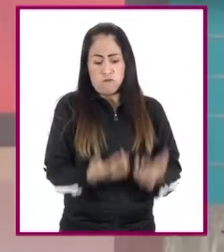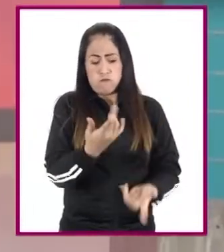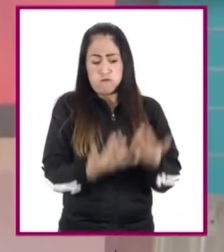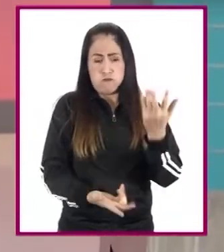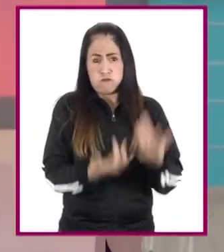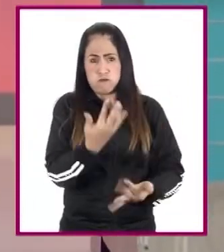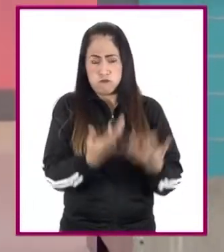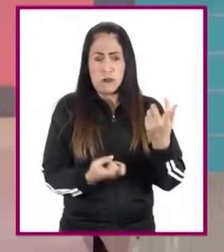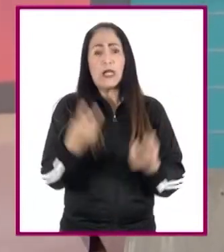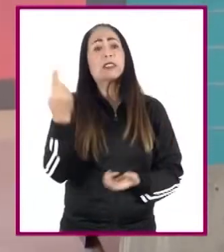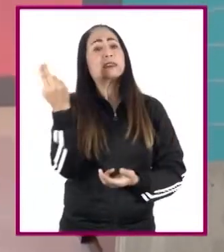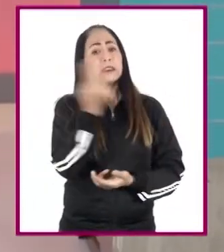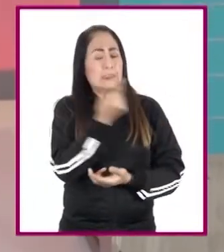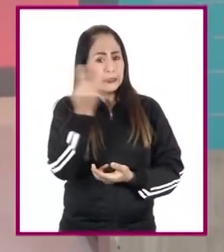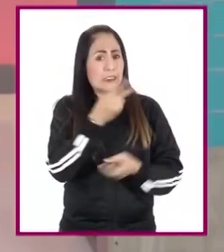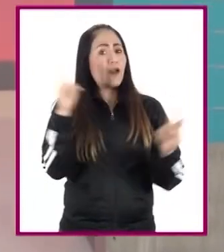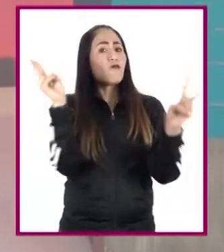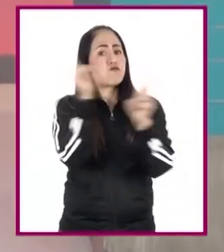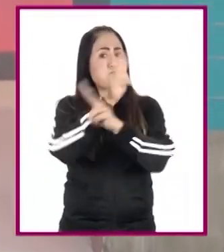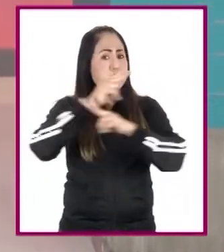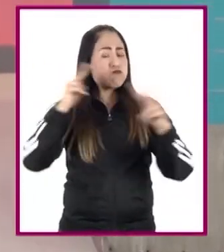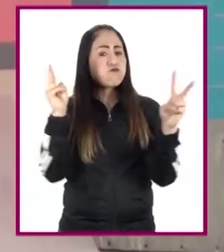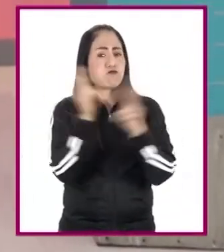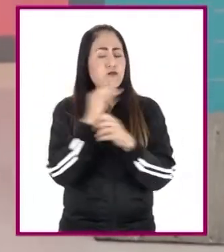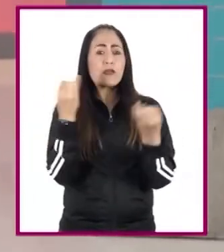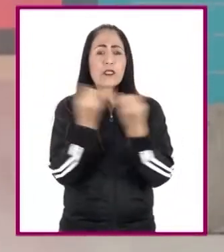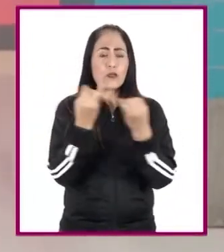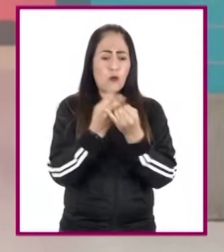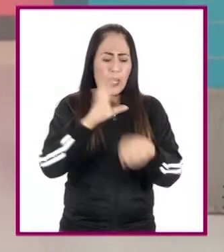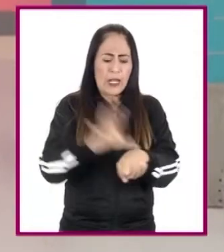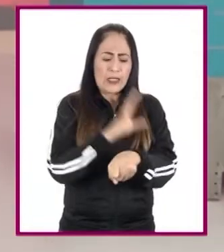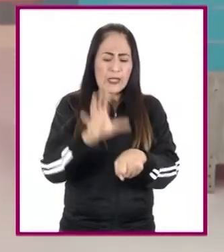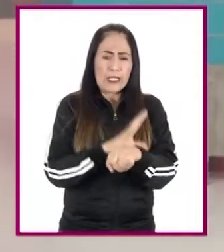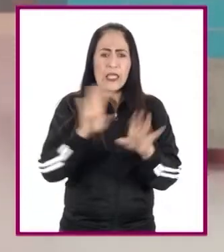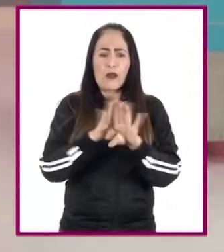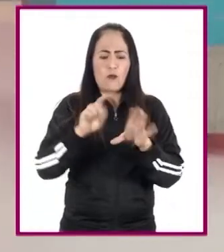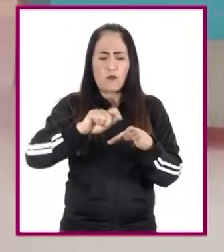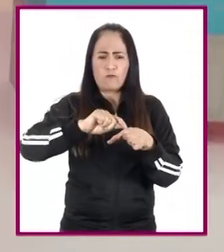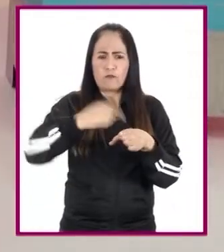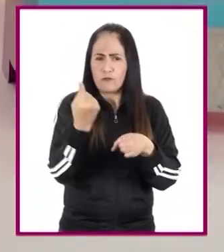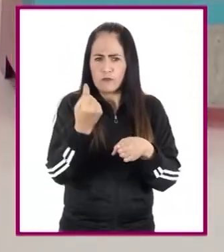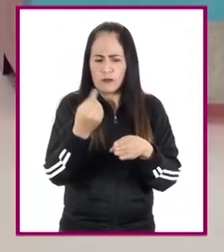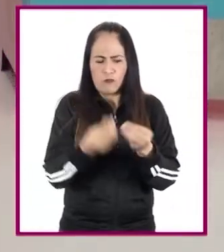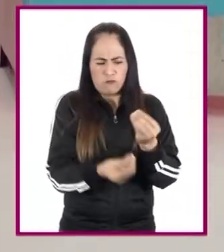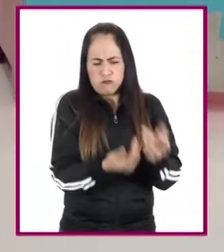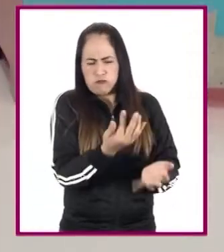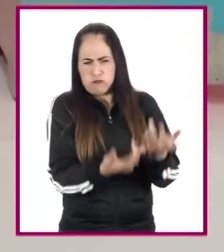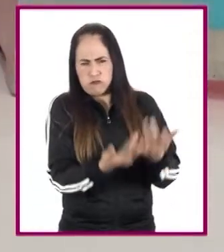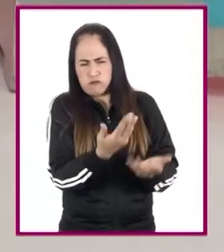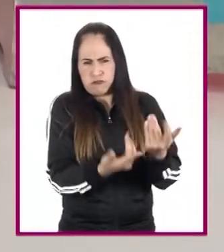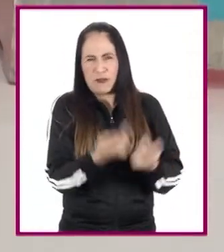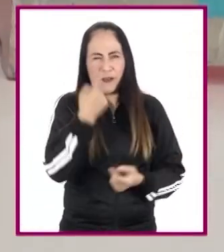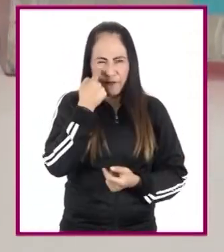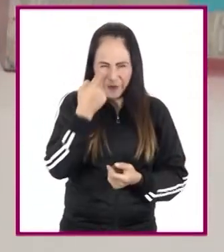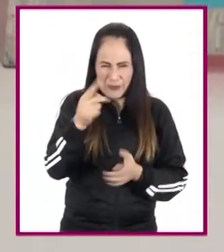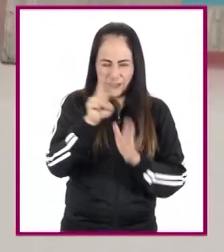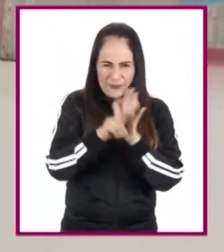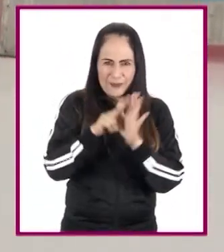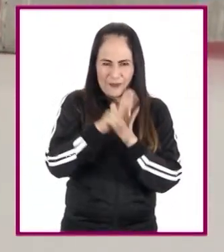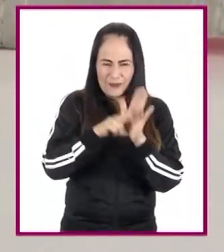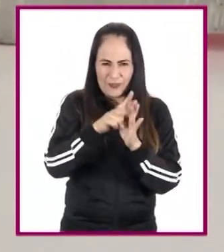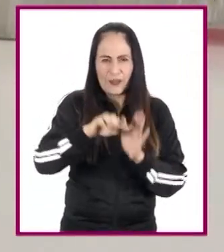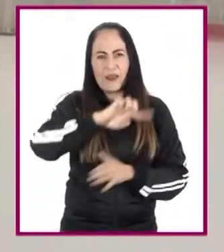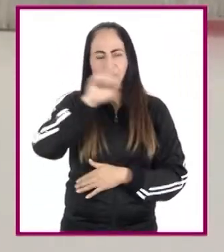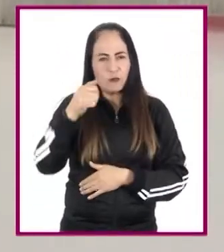necesitamos la presencia de oxígeno y energía en forma de chispa para iniciar la reacción? Observen con atención el siguiente video y